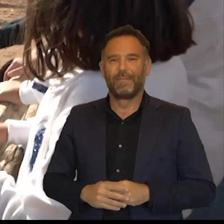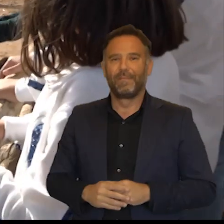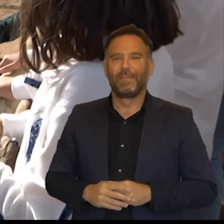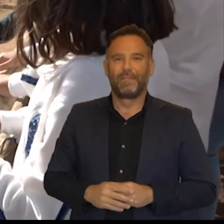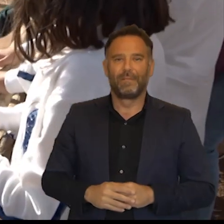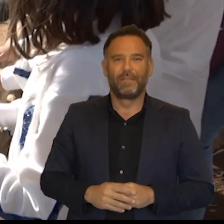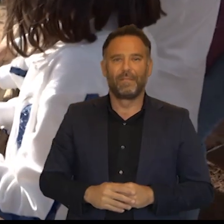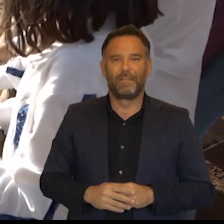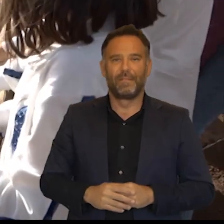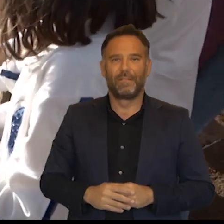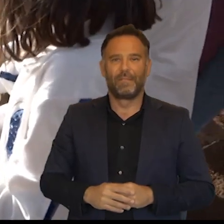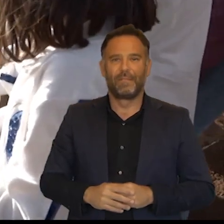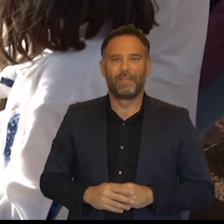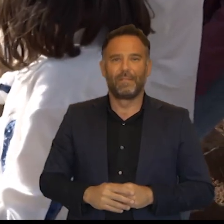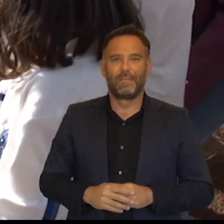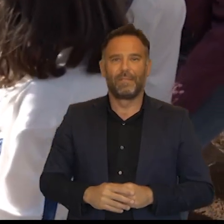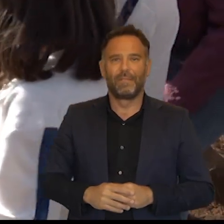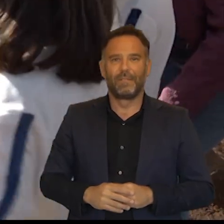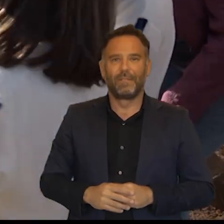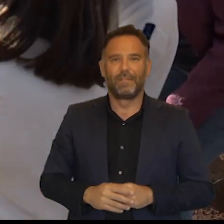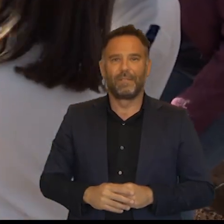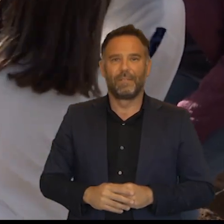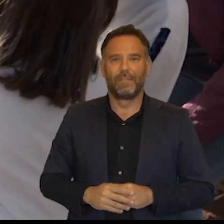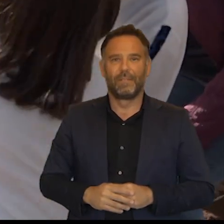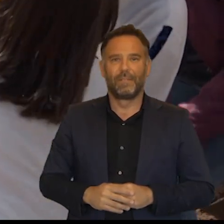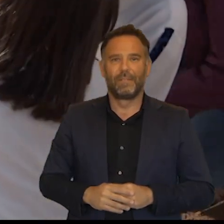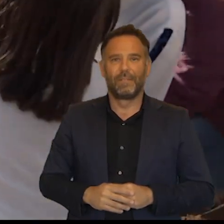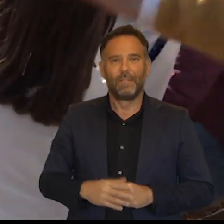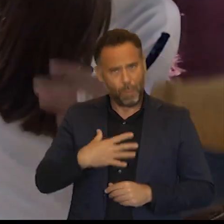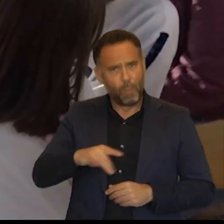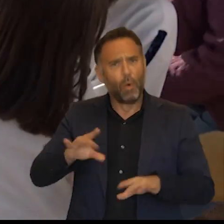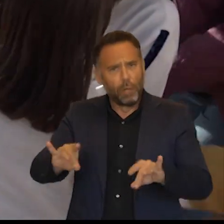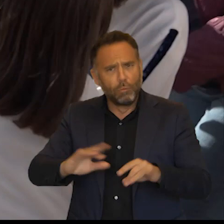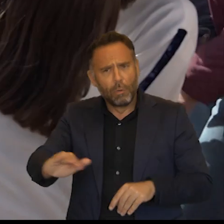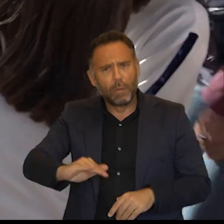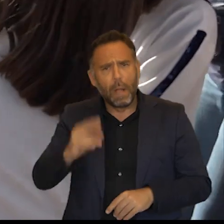Jorge. Sí. Ven. Hola, Jorge. Son... Mira, le podéis tocar, ¿no? Sin miedo.